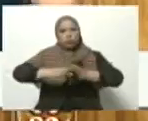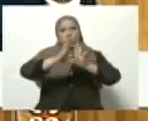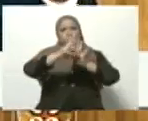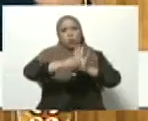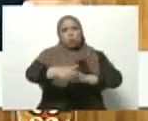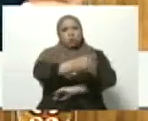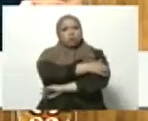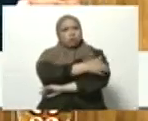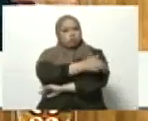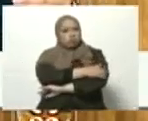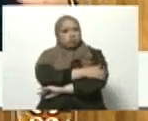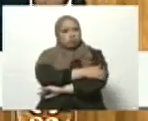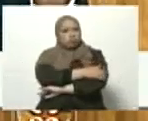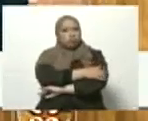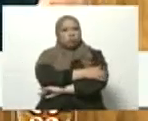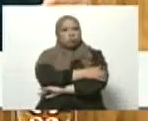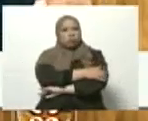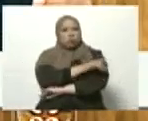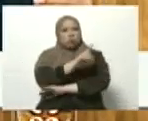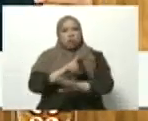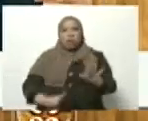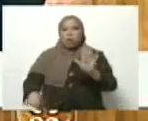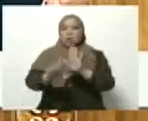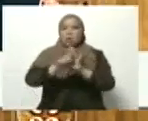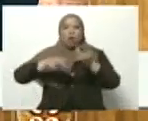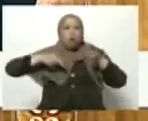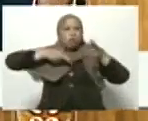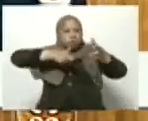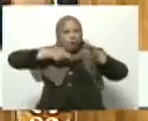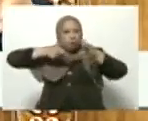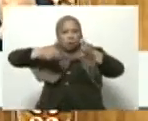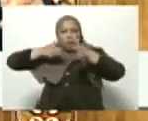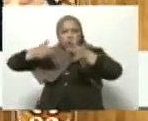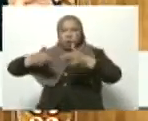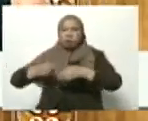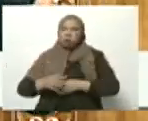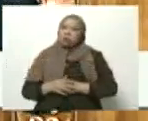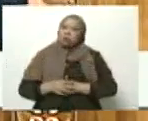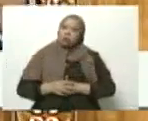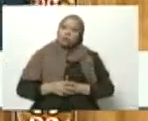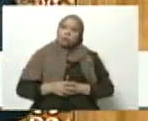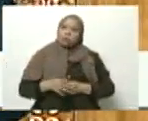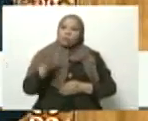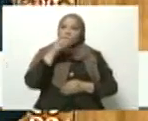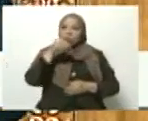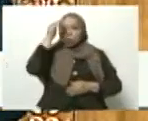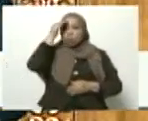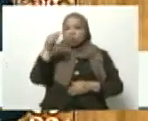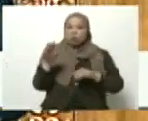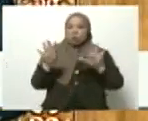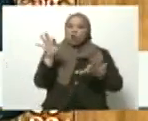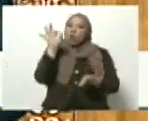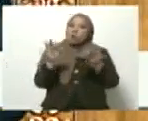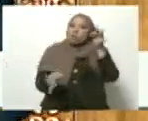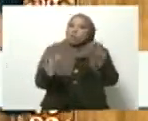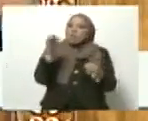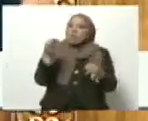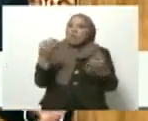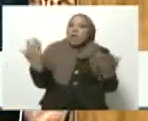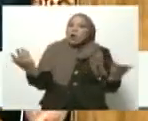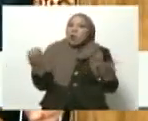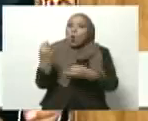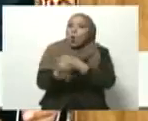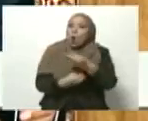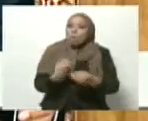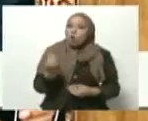oposición, ¿cuál es la fuente legal para dispararles? Y si mueren los soldados norteamericanos, ¿cómo lo justificamos? Pero además,